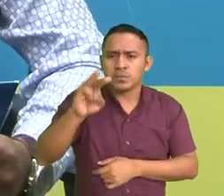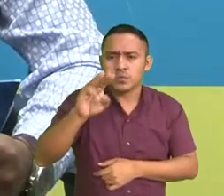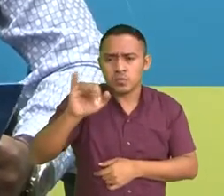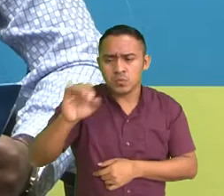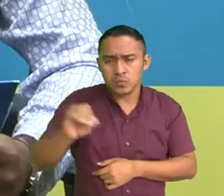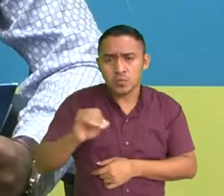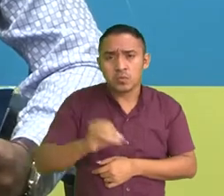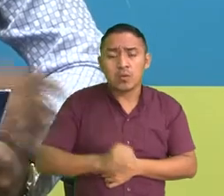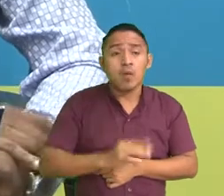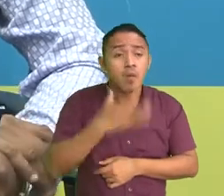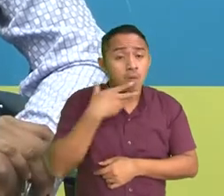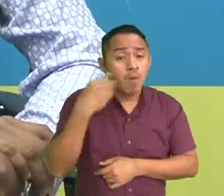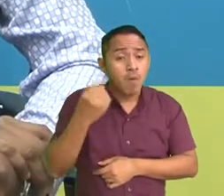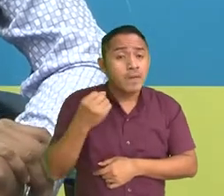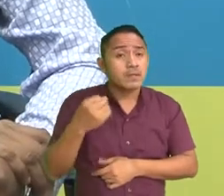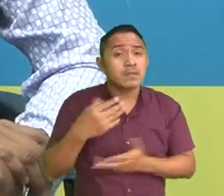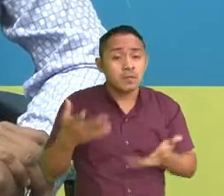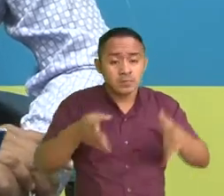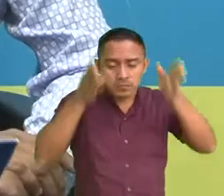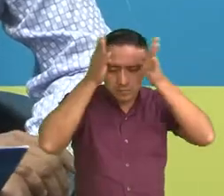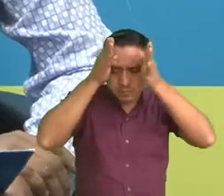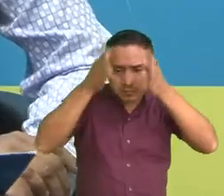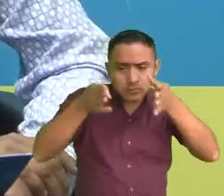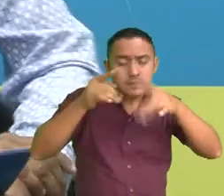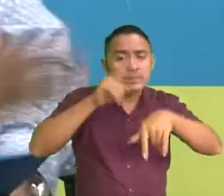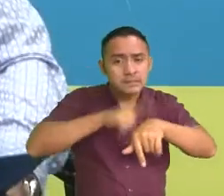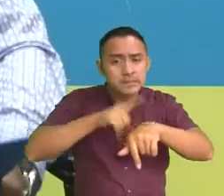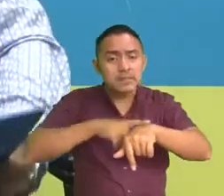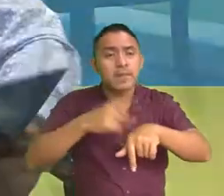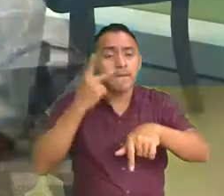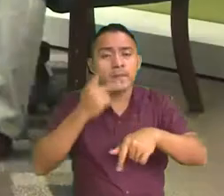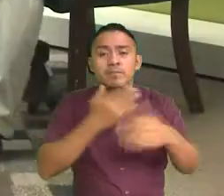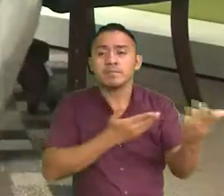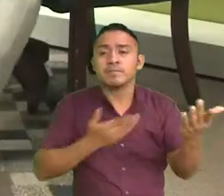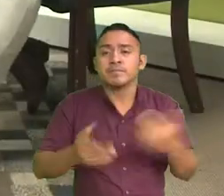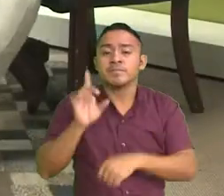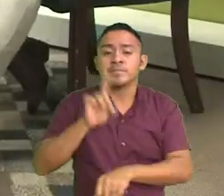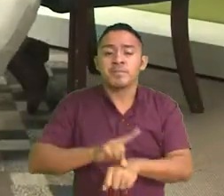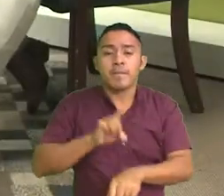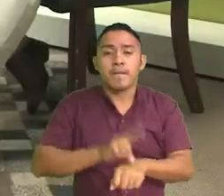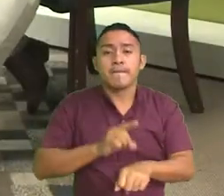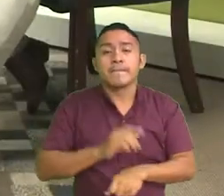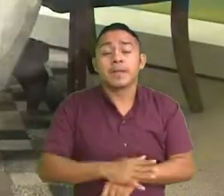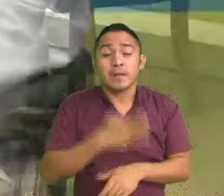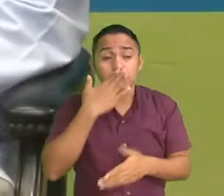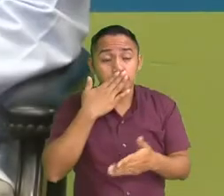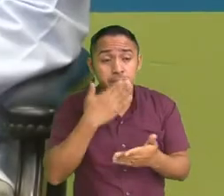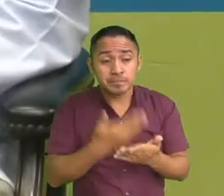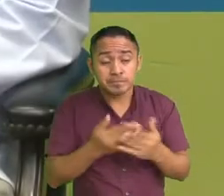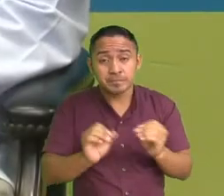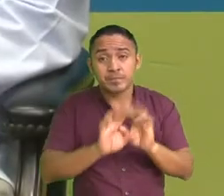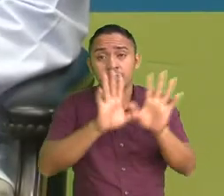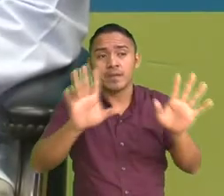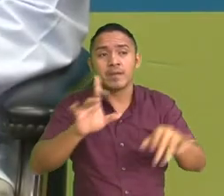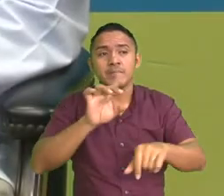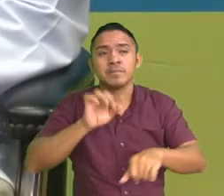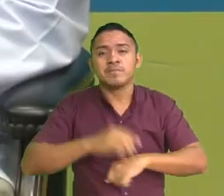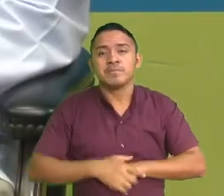cómo identificarlo y atenderlo a tiempo. Bienvenido, doctor. Gracias, Miguel. Buen día. Buenas